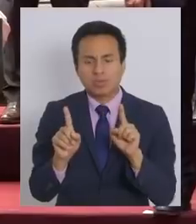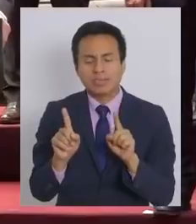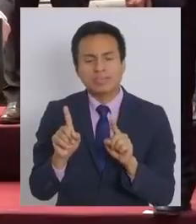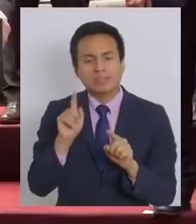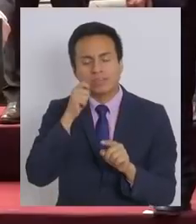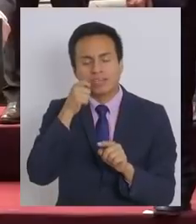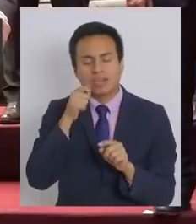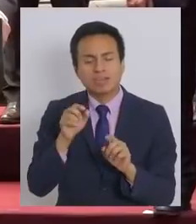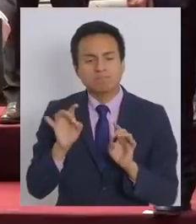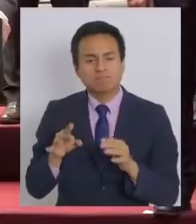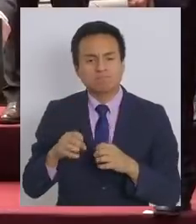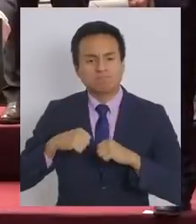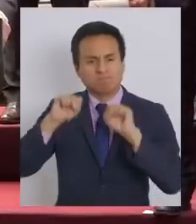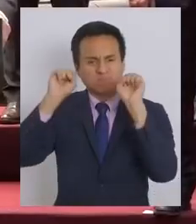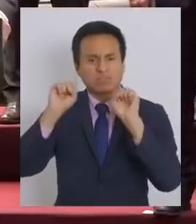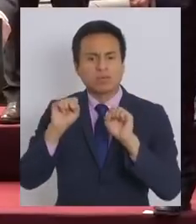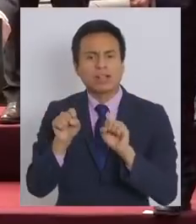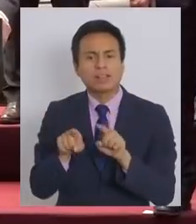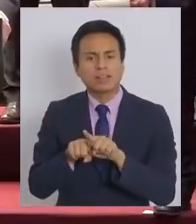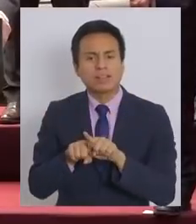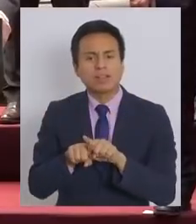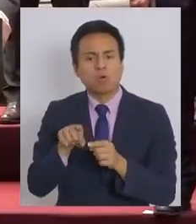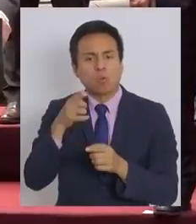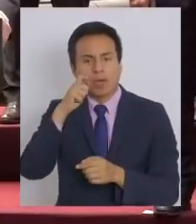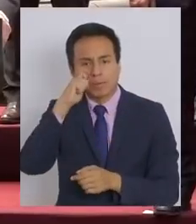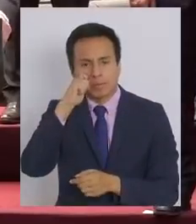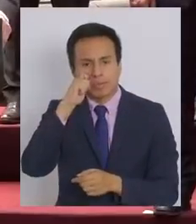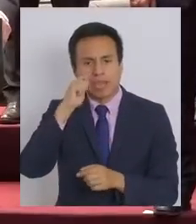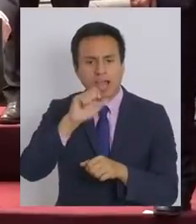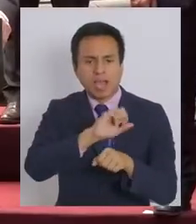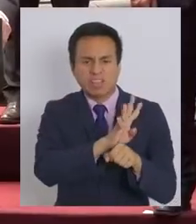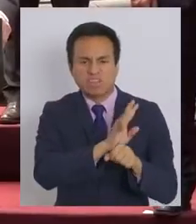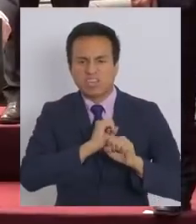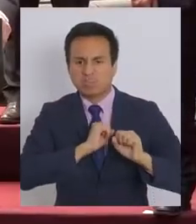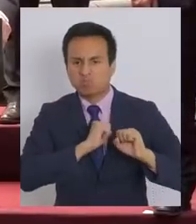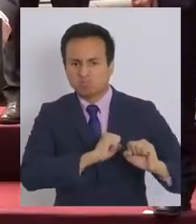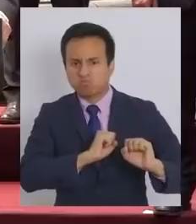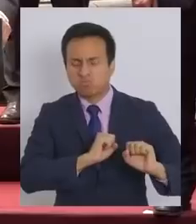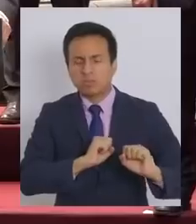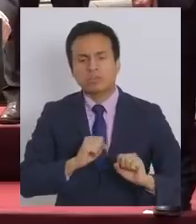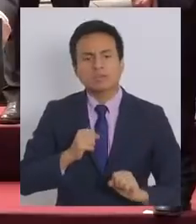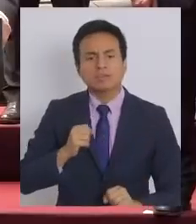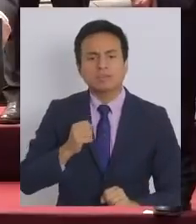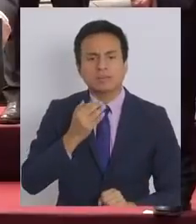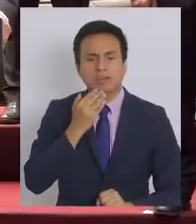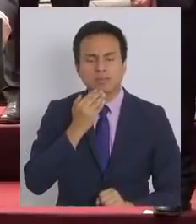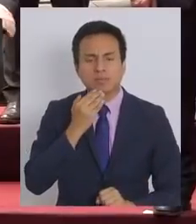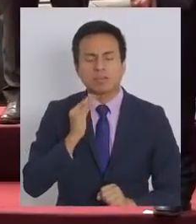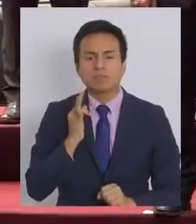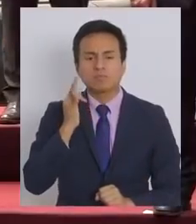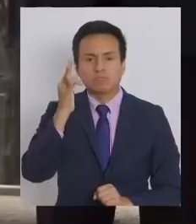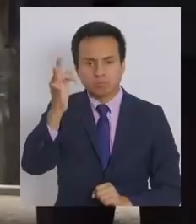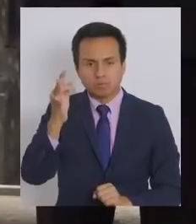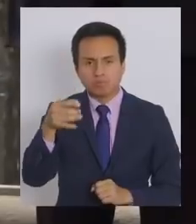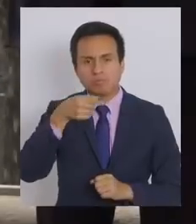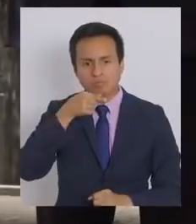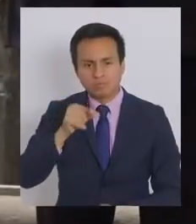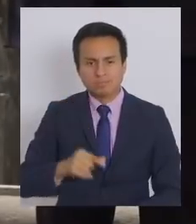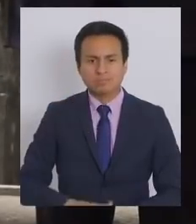Invencibles humanamente, invencibles ante el virus, invencibles ante el futuro que se